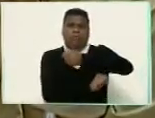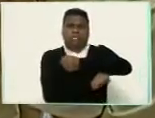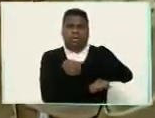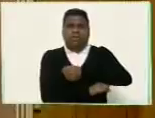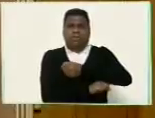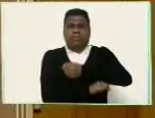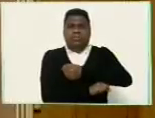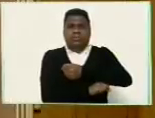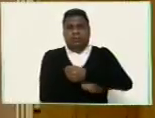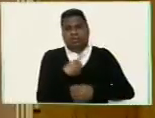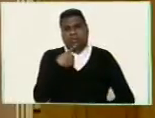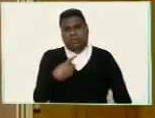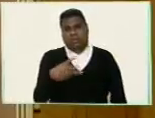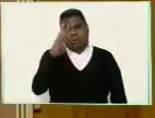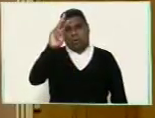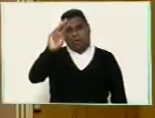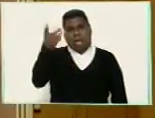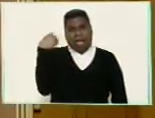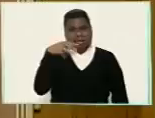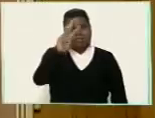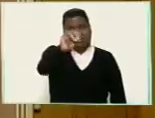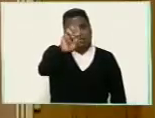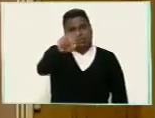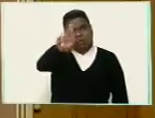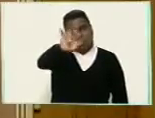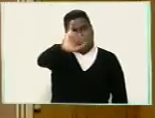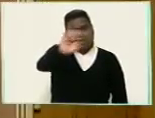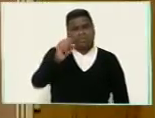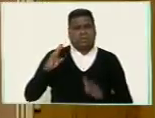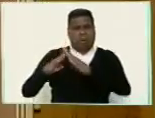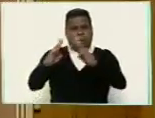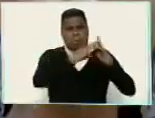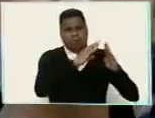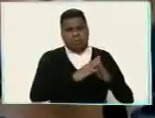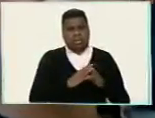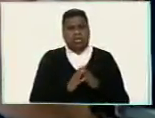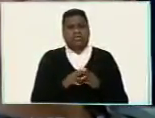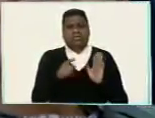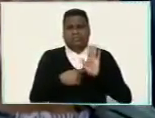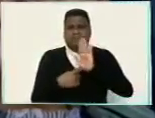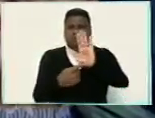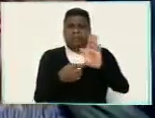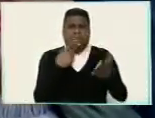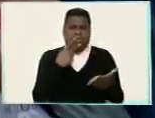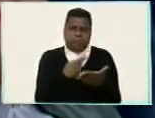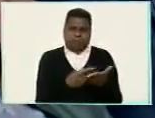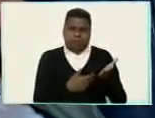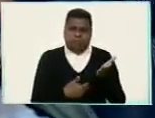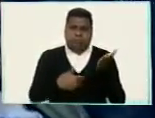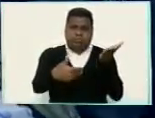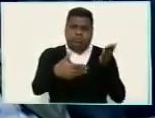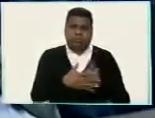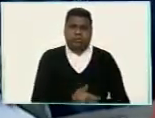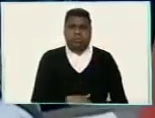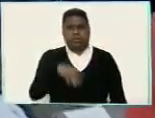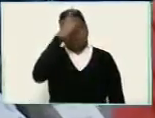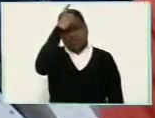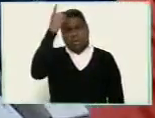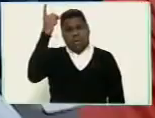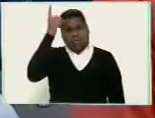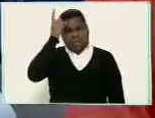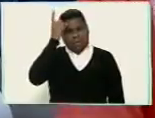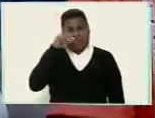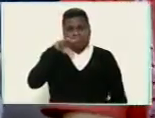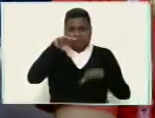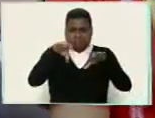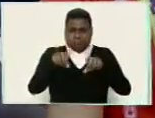Herrera, del sector comuna y consejos comunales, a través de la cual se postula al camarada Diosdado Cabello para que